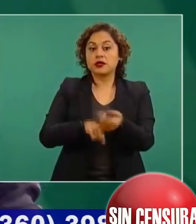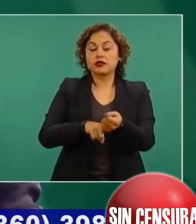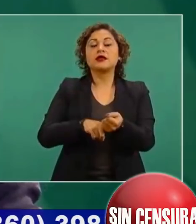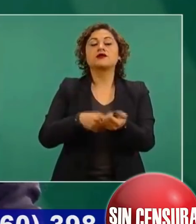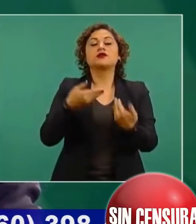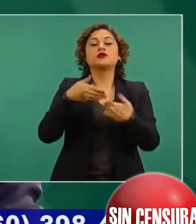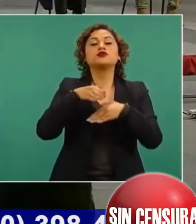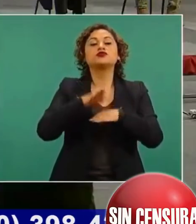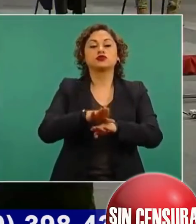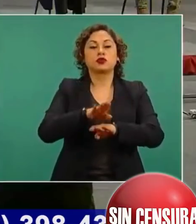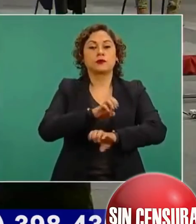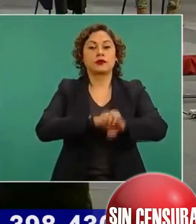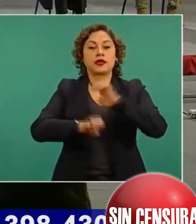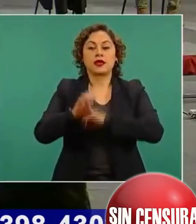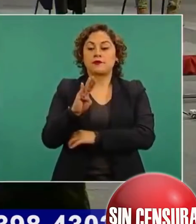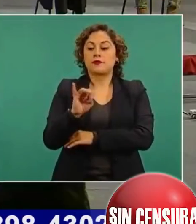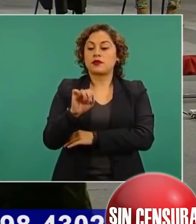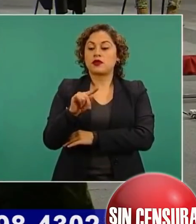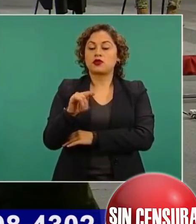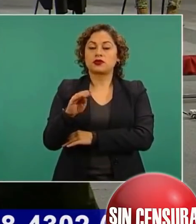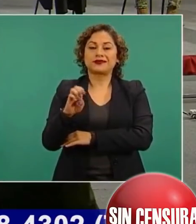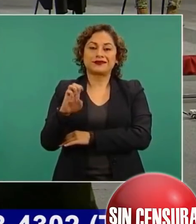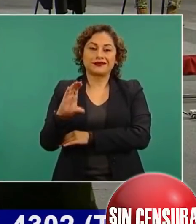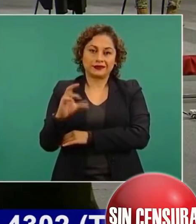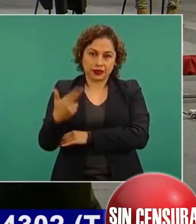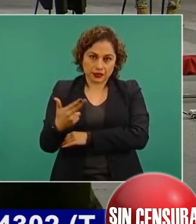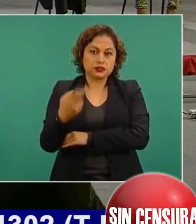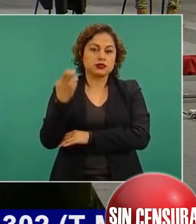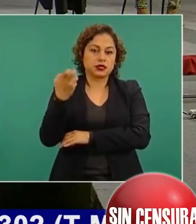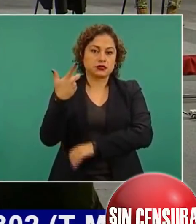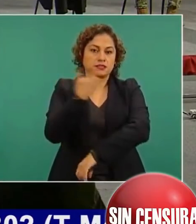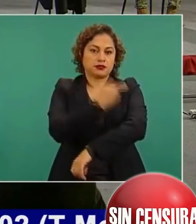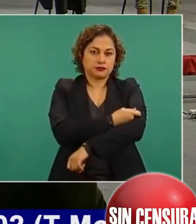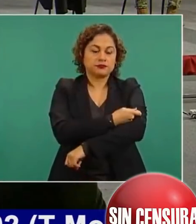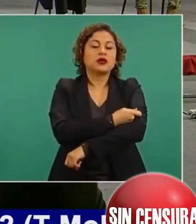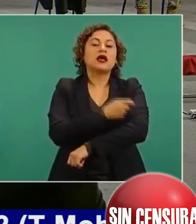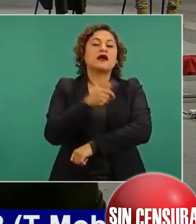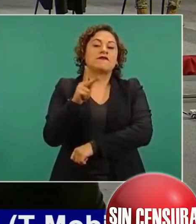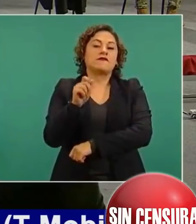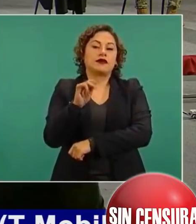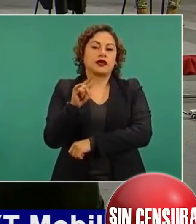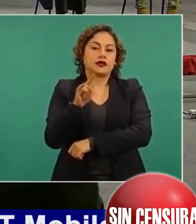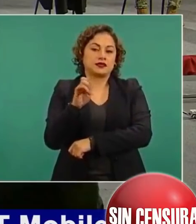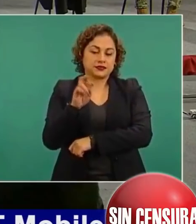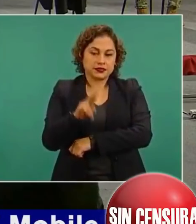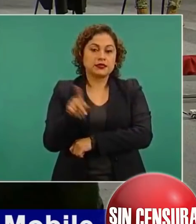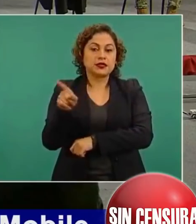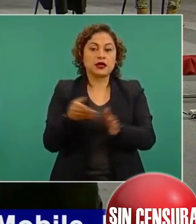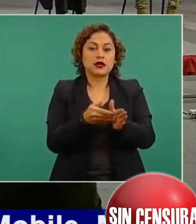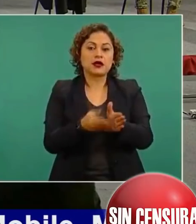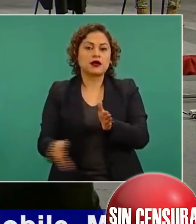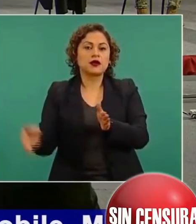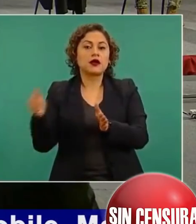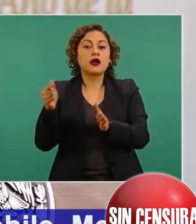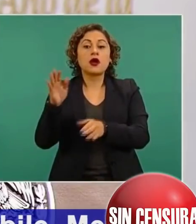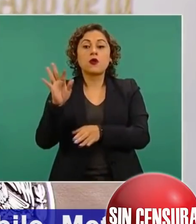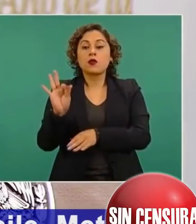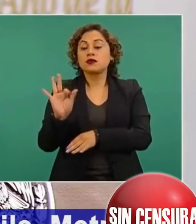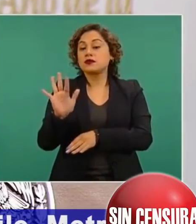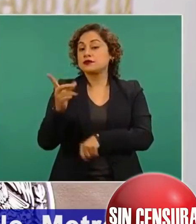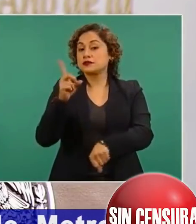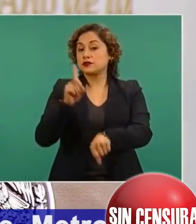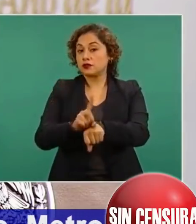Pfizer-BioNTech, donde está planteando que podría extenderse hasta 45 días el intervalo de las